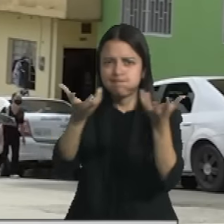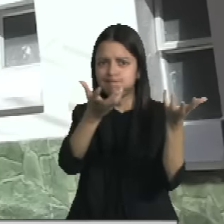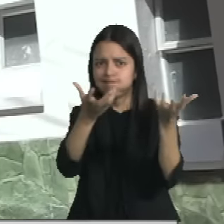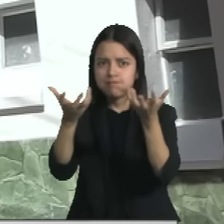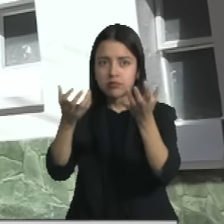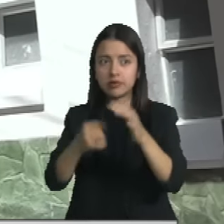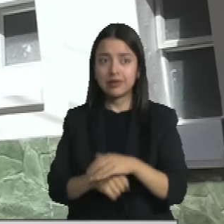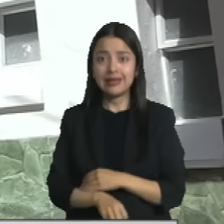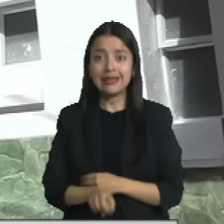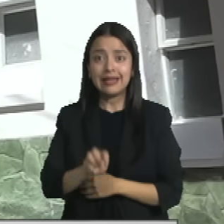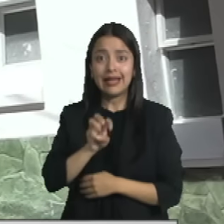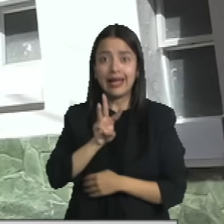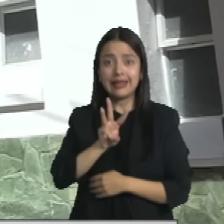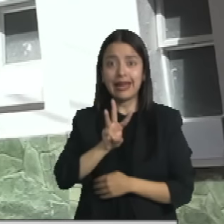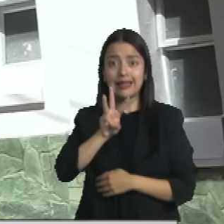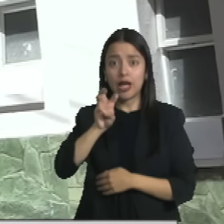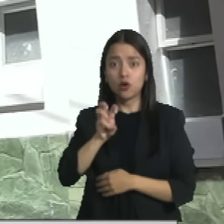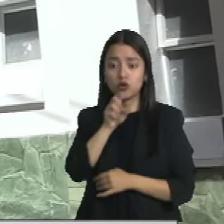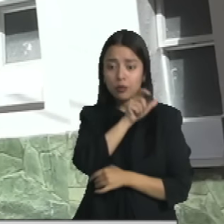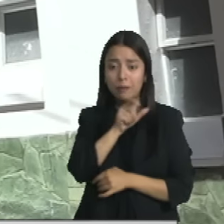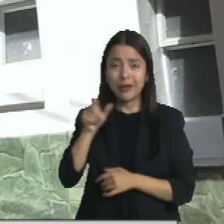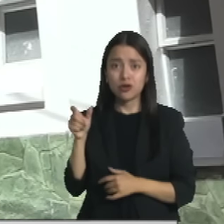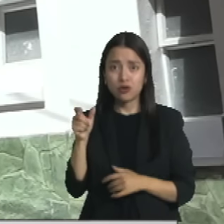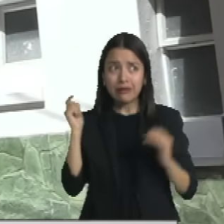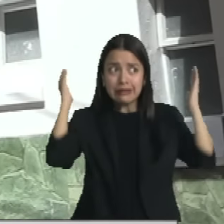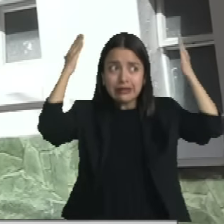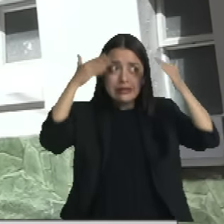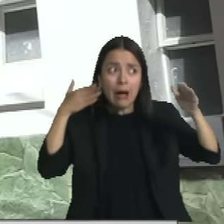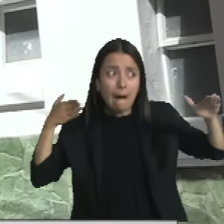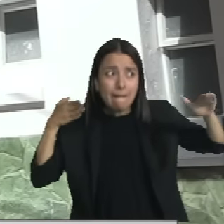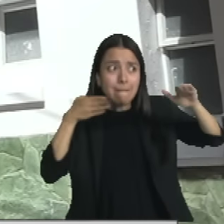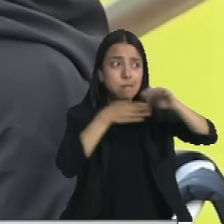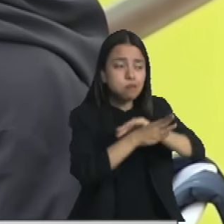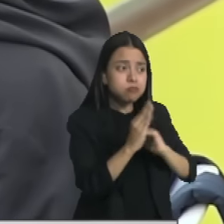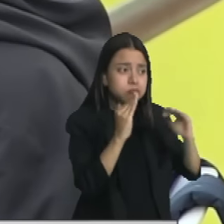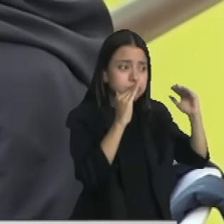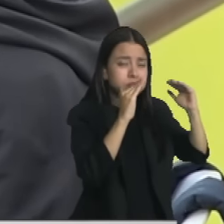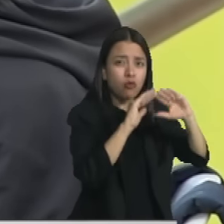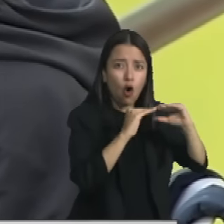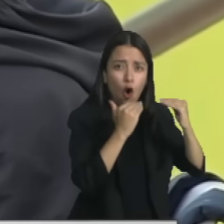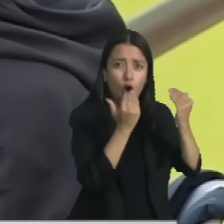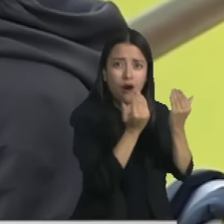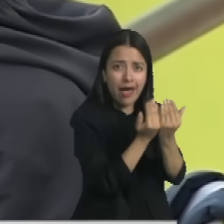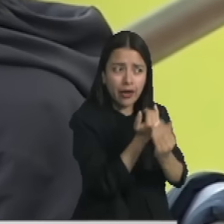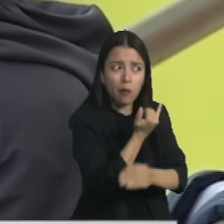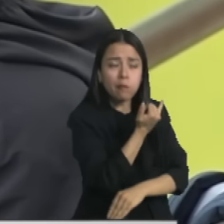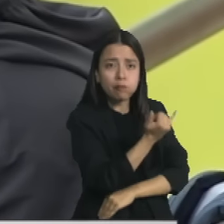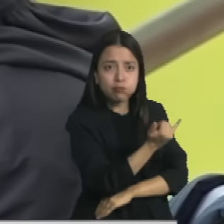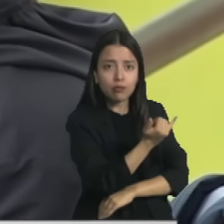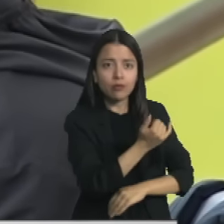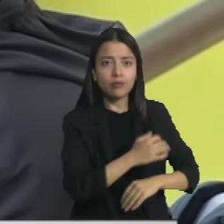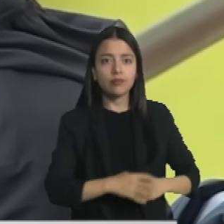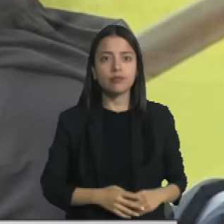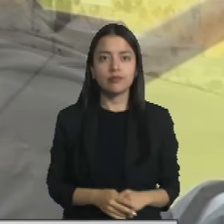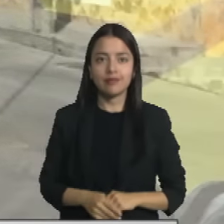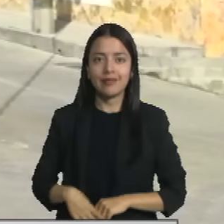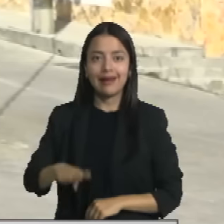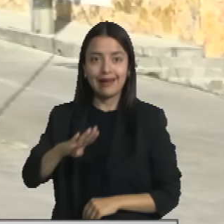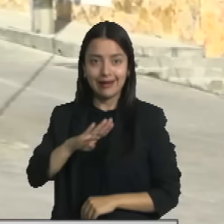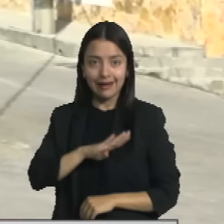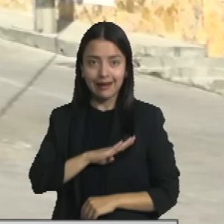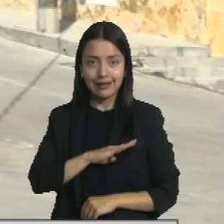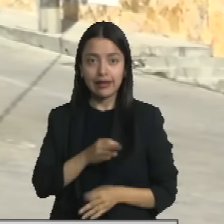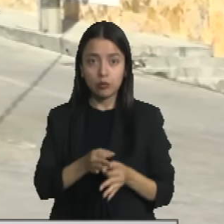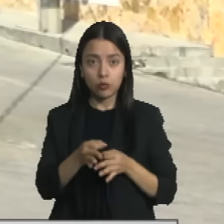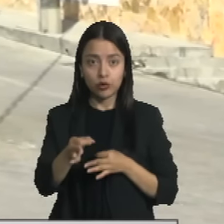38 personas terminaron confinadas en una institución educativa. El alcalde de ese municipio habló en Noticentro 1